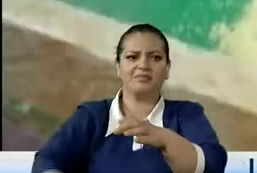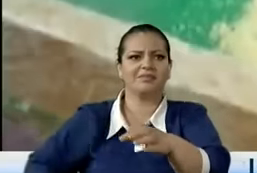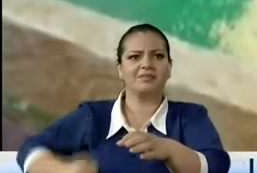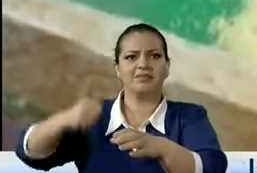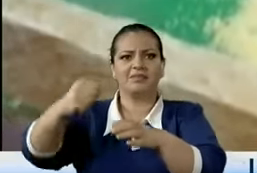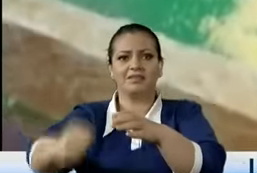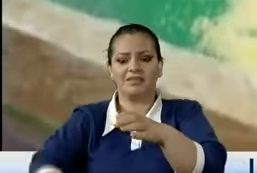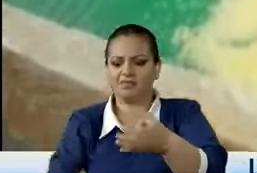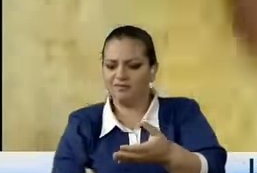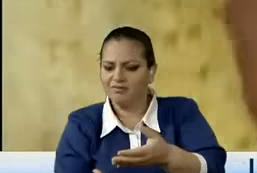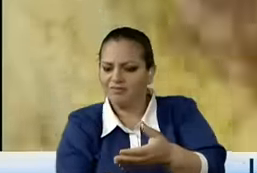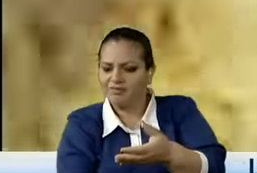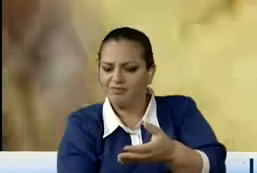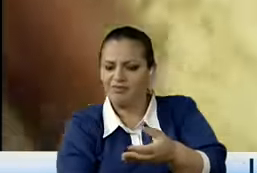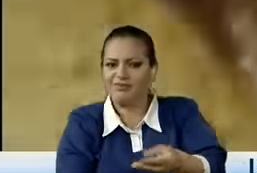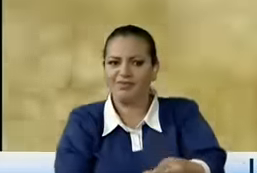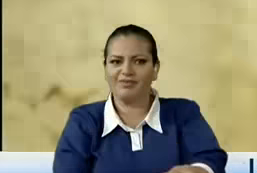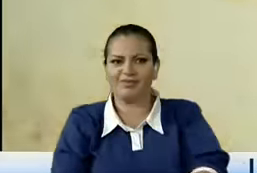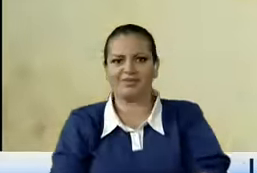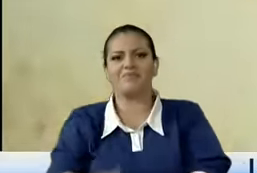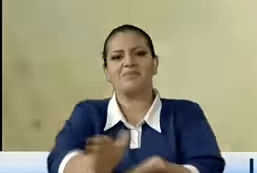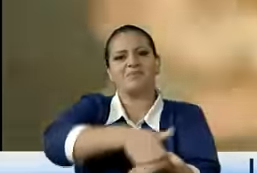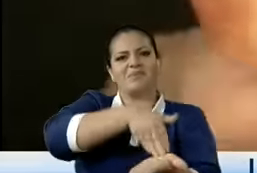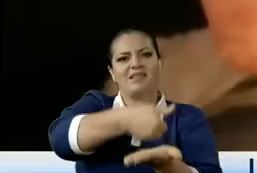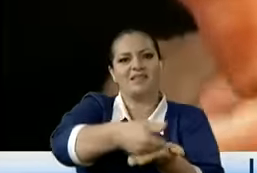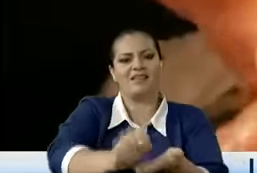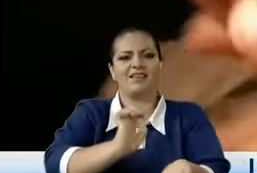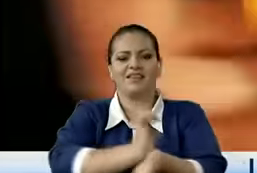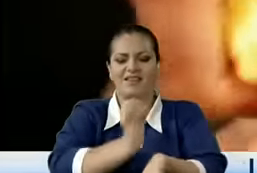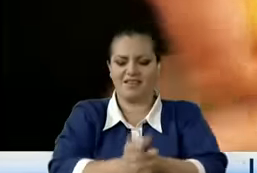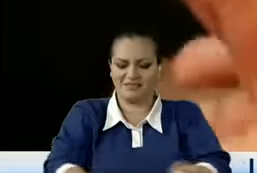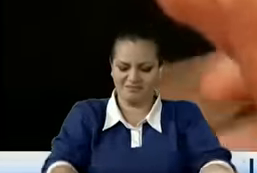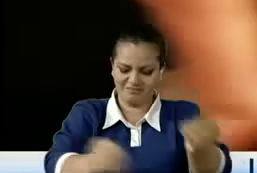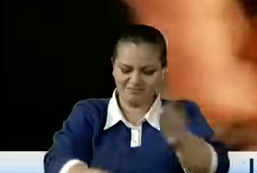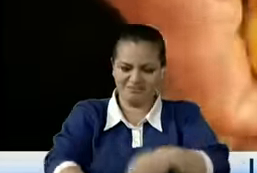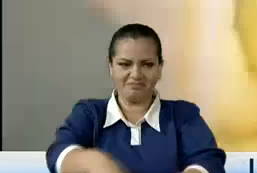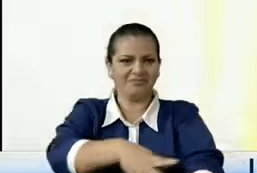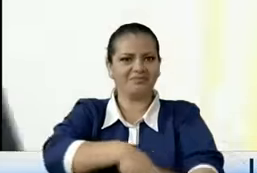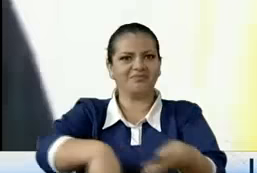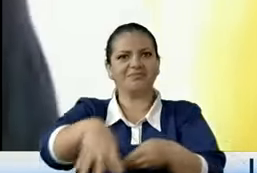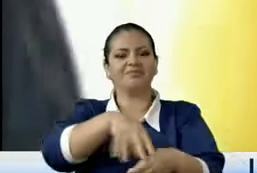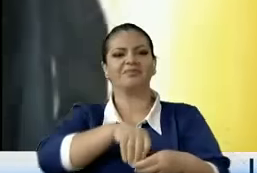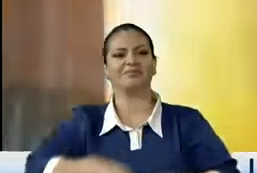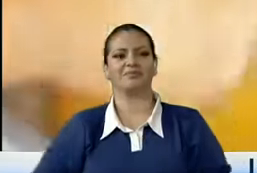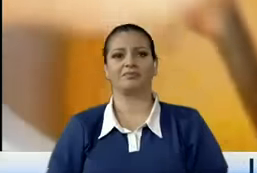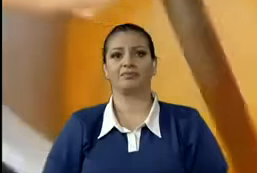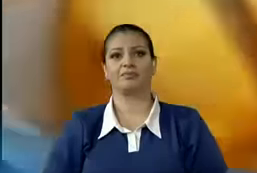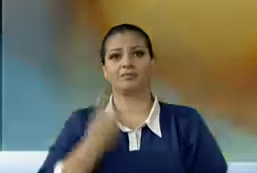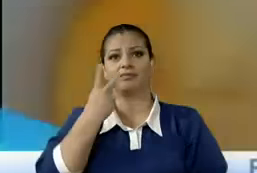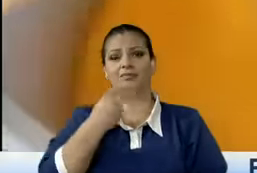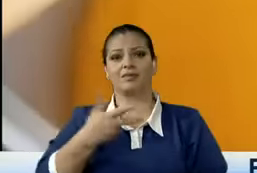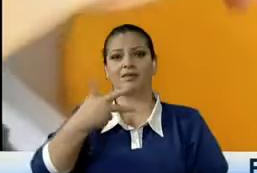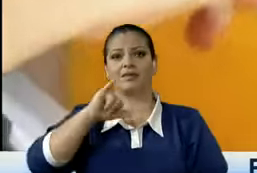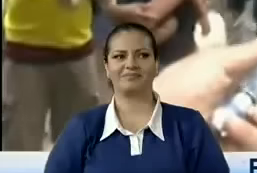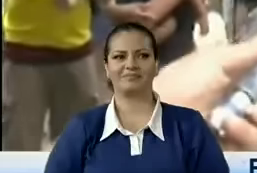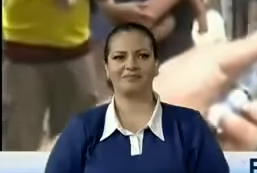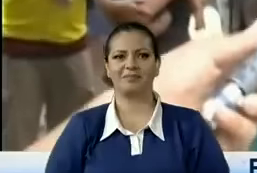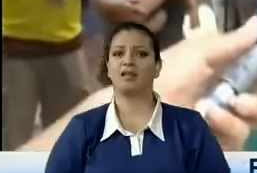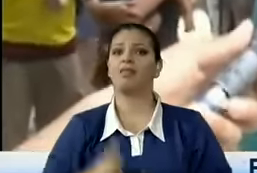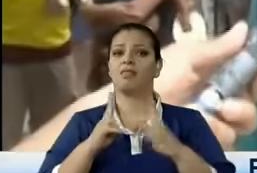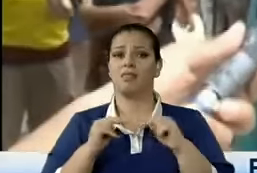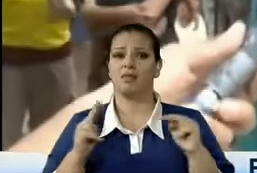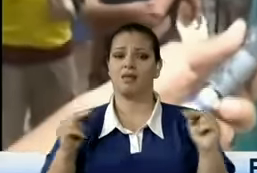hacen harina, entre los que destacan la tortilla. La bebida más popular es la chicha, que es un refresco fermentado. Un exquisito greñoso, el